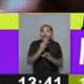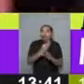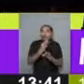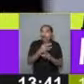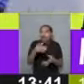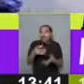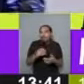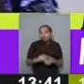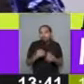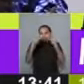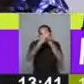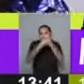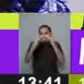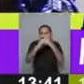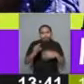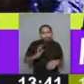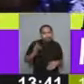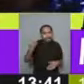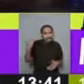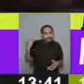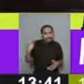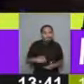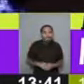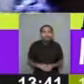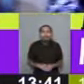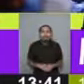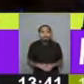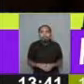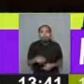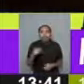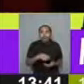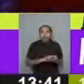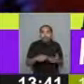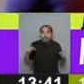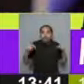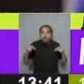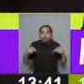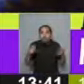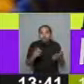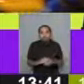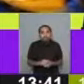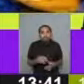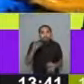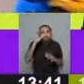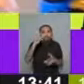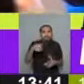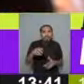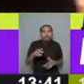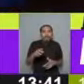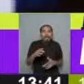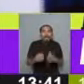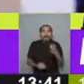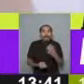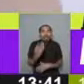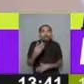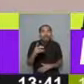instituto, que empezaron su función en el año 1998. En cuanto a la población carcelaria, ¿de cuánto